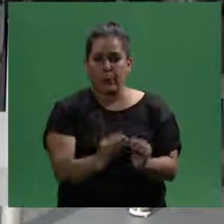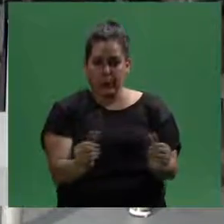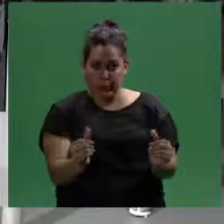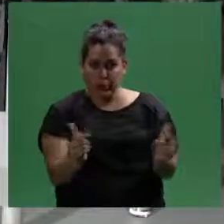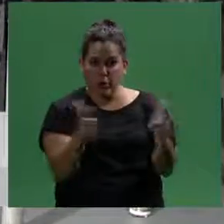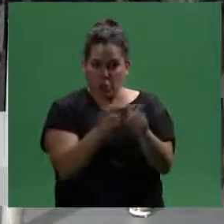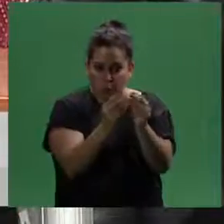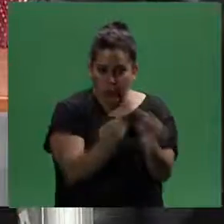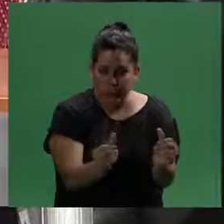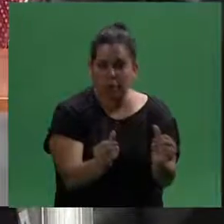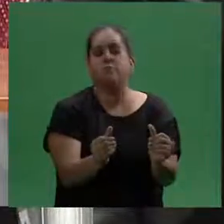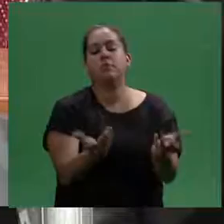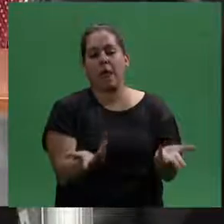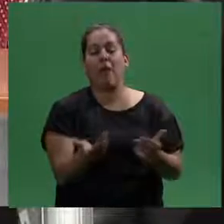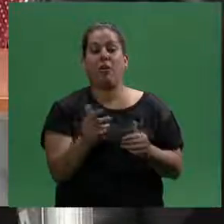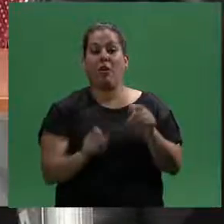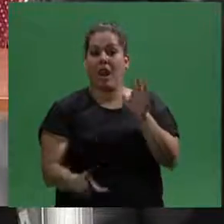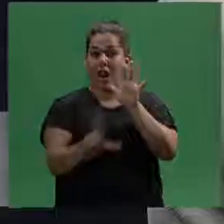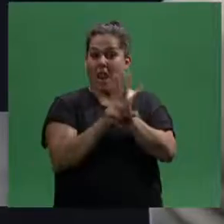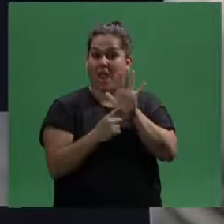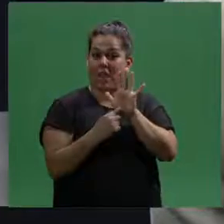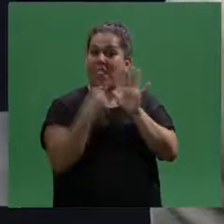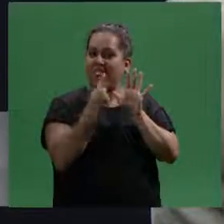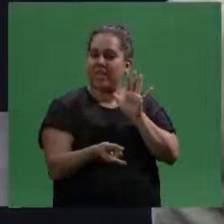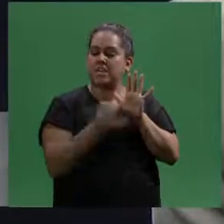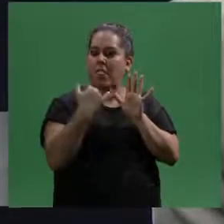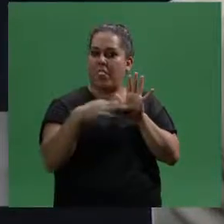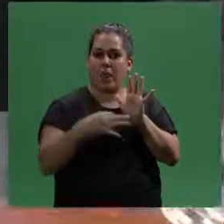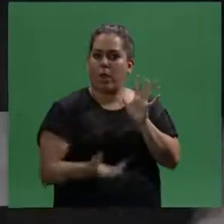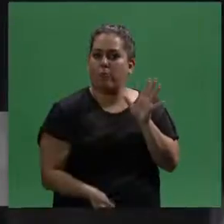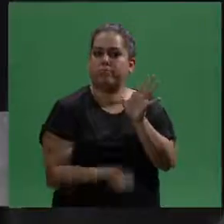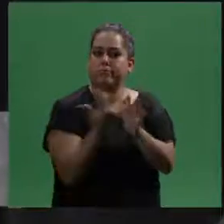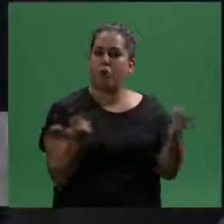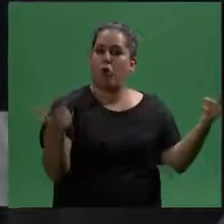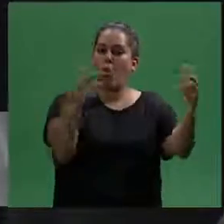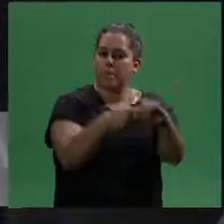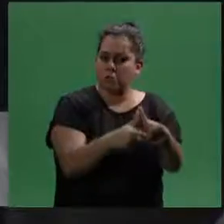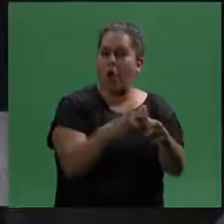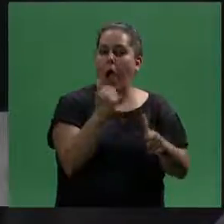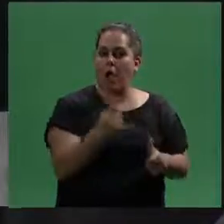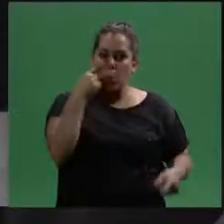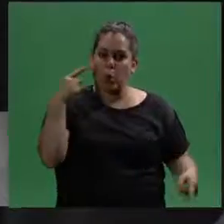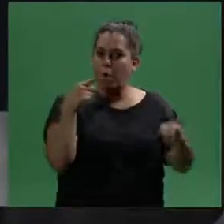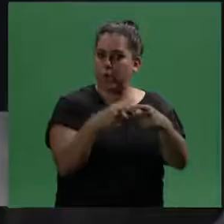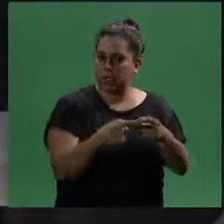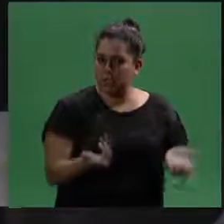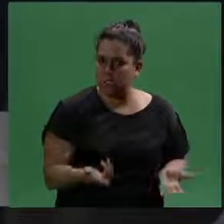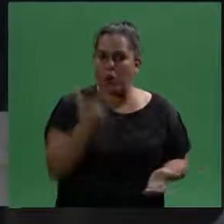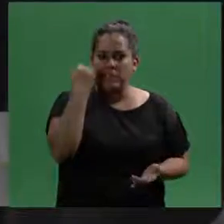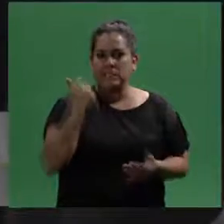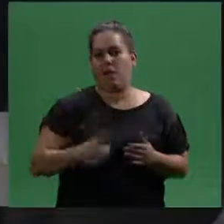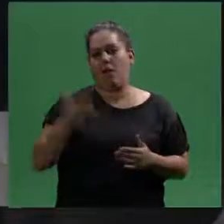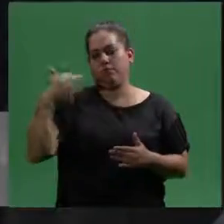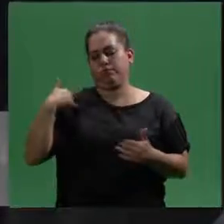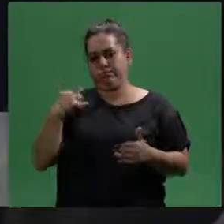disuelve? Esa comisión está creada por una ley y tiene un fin y un cometido, se ha